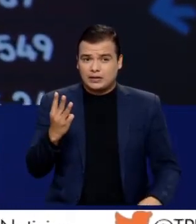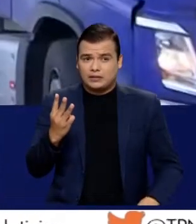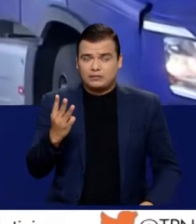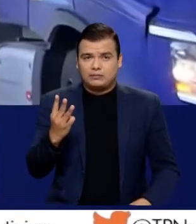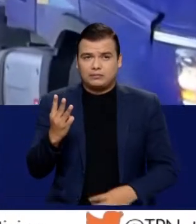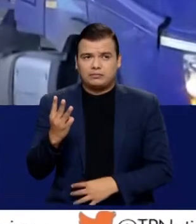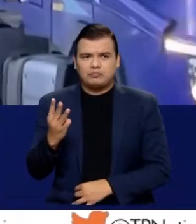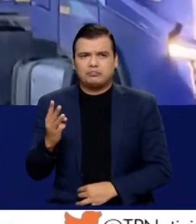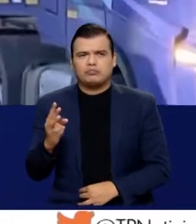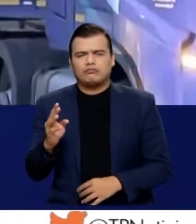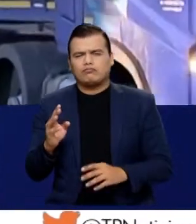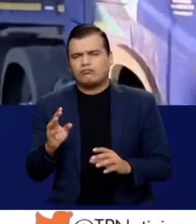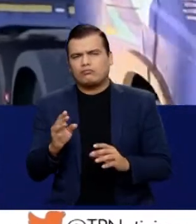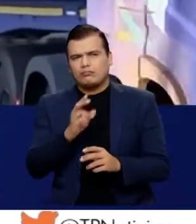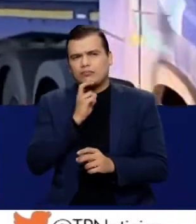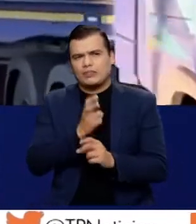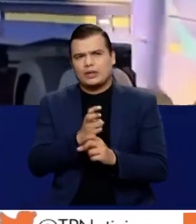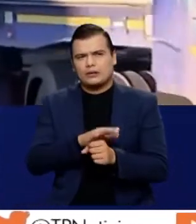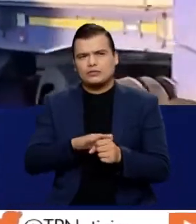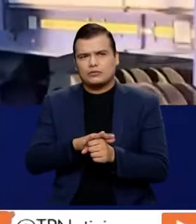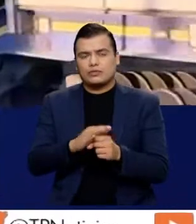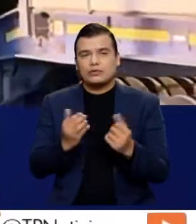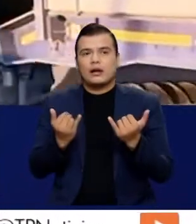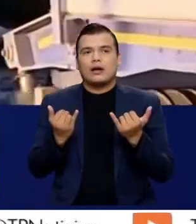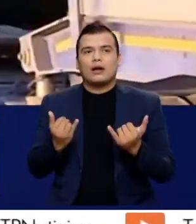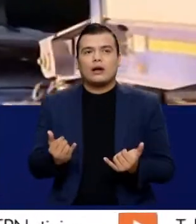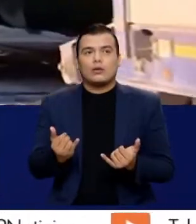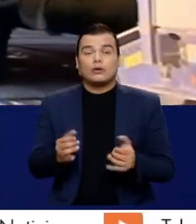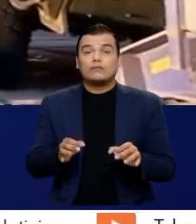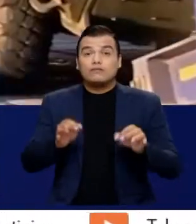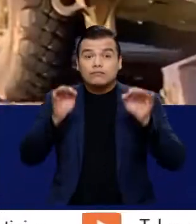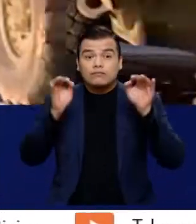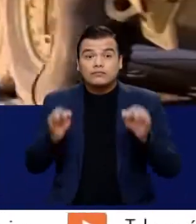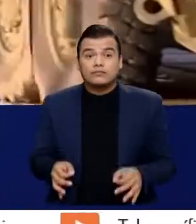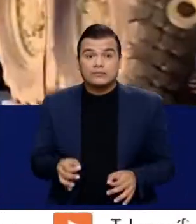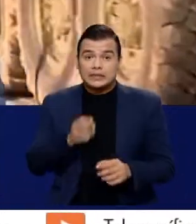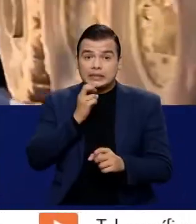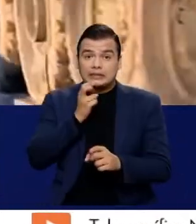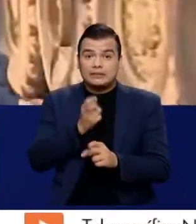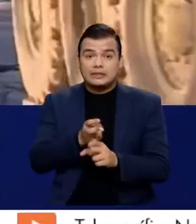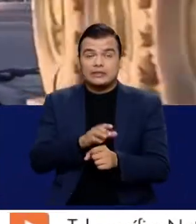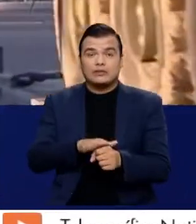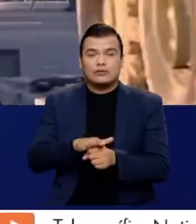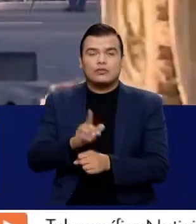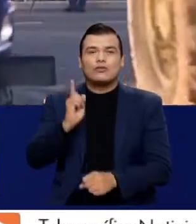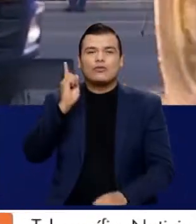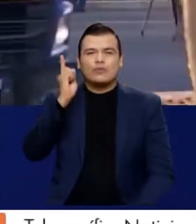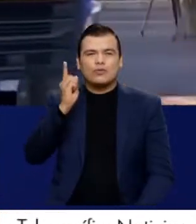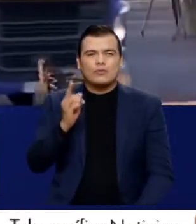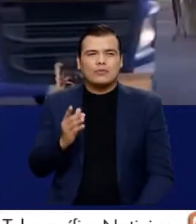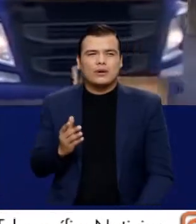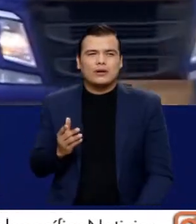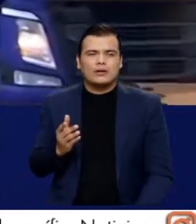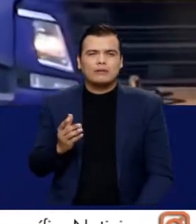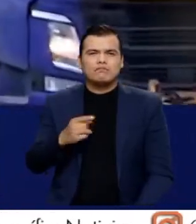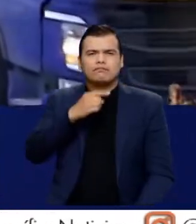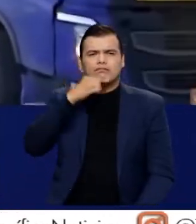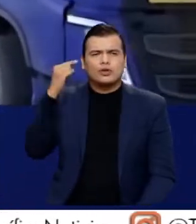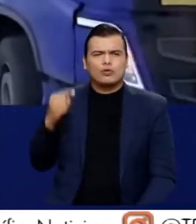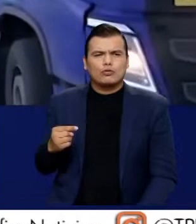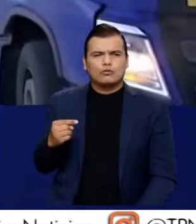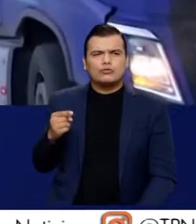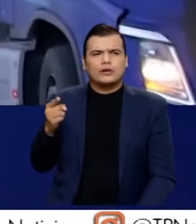la situación es crítica en este momento y la crítica porque putin toda la arquitectura de